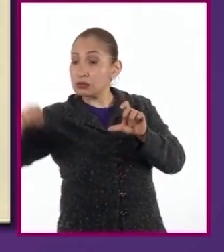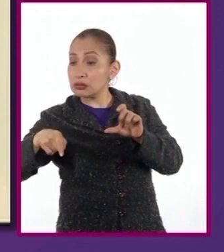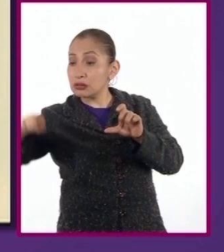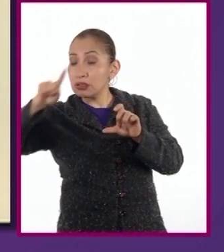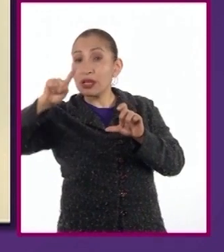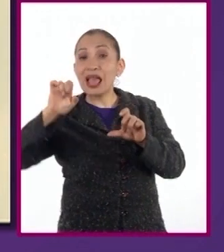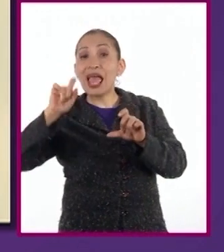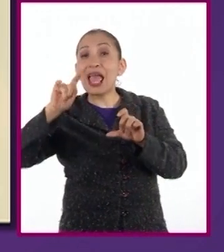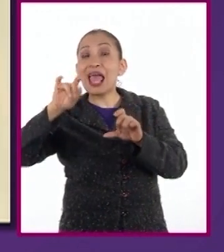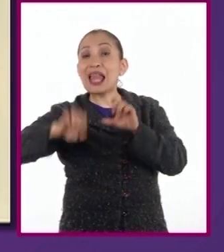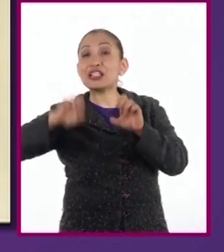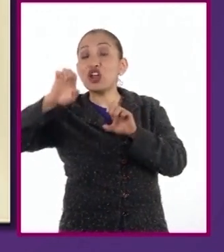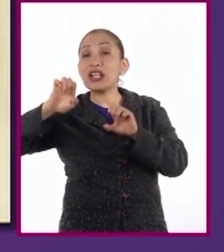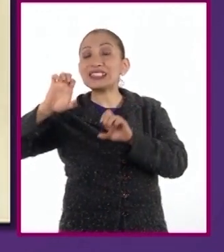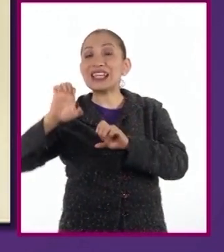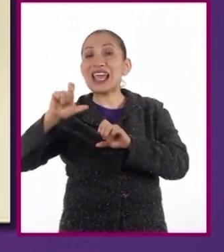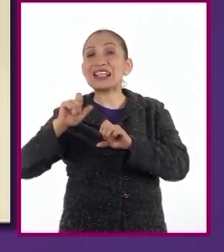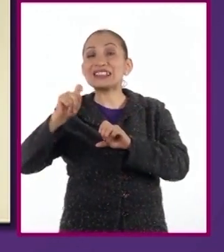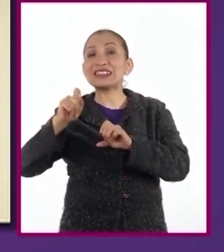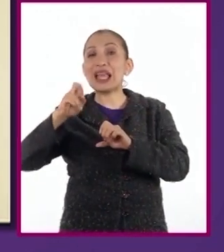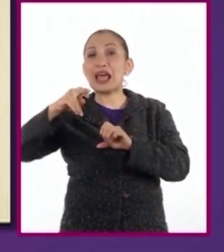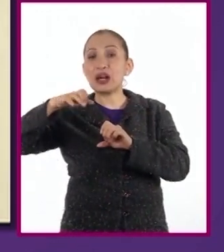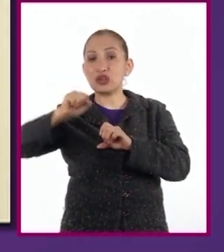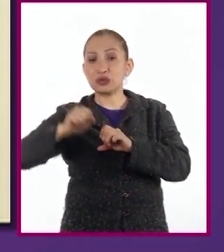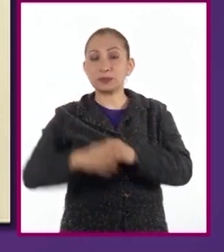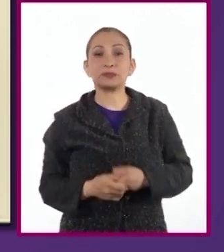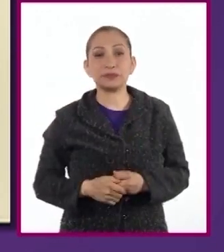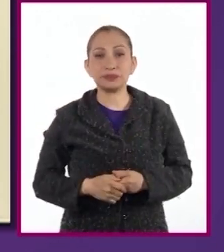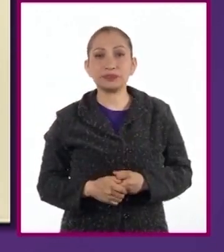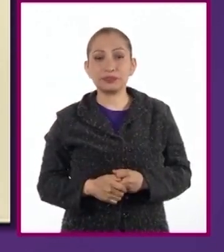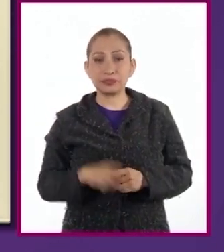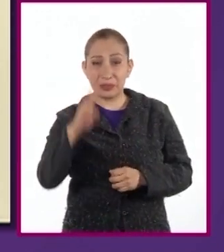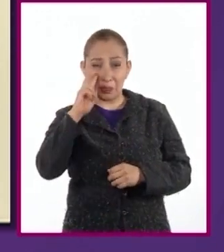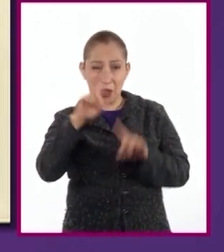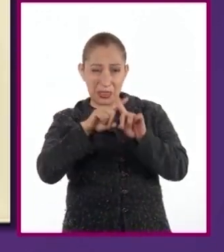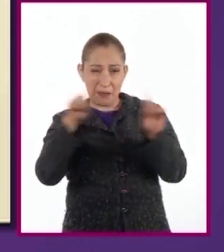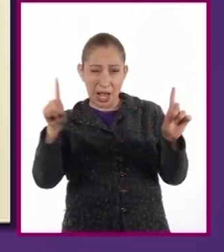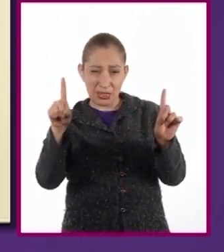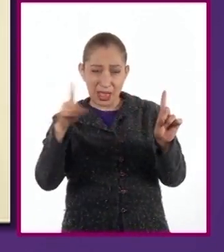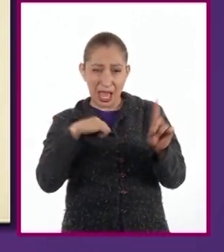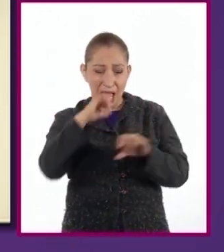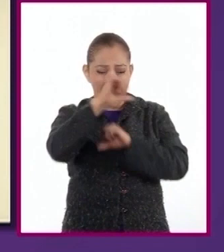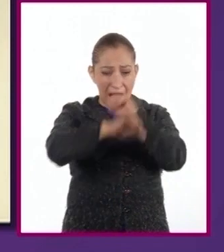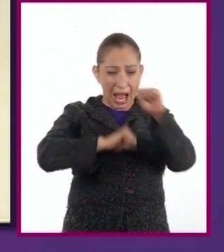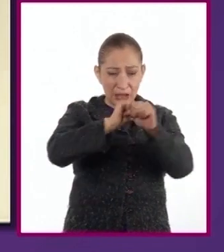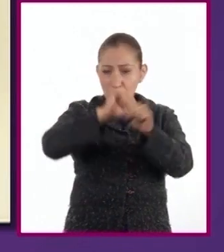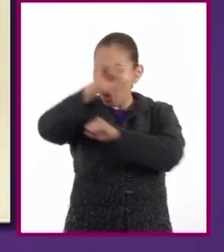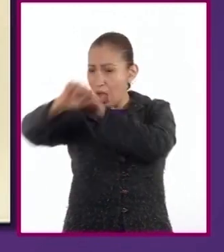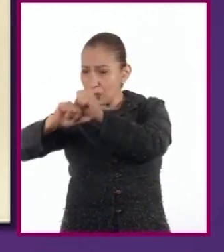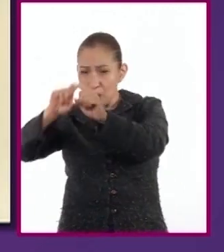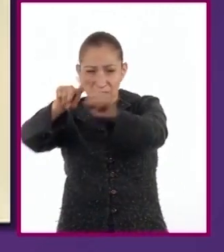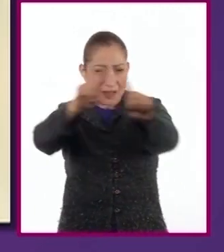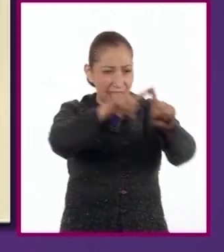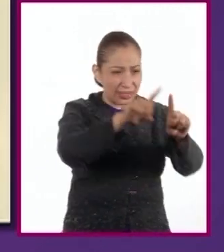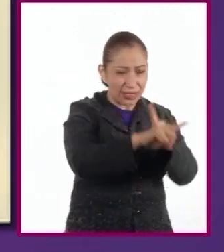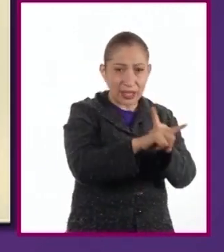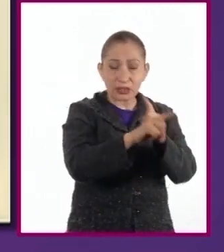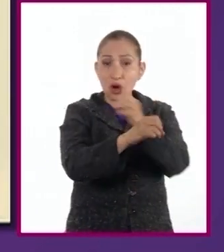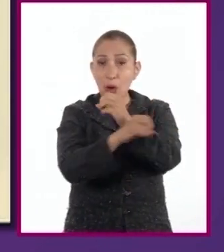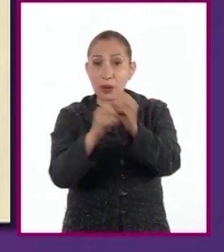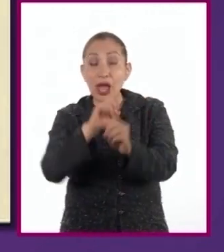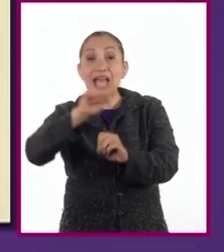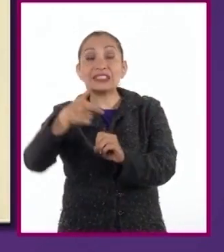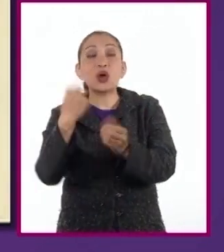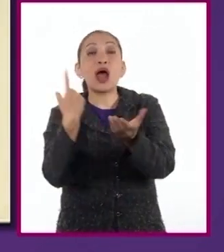llaman electrones externos. Lo que marca la diferencia en los átomos de distintos elementos es la cantidad